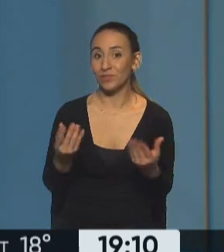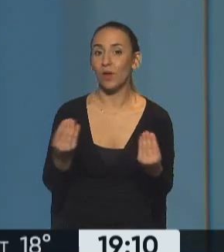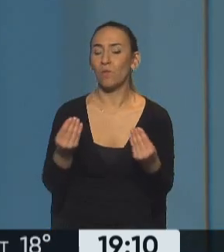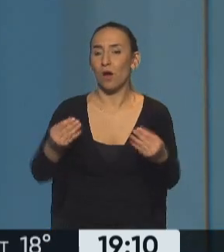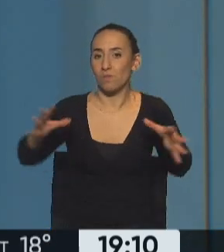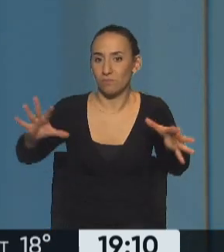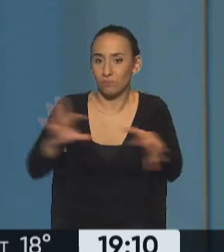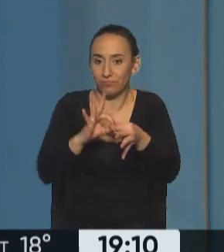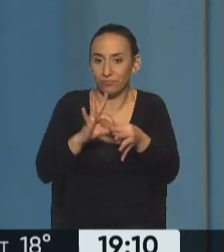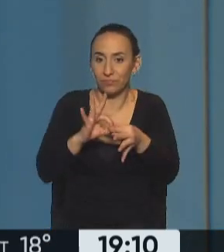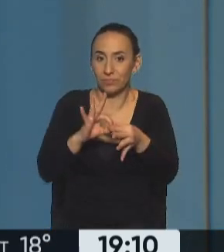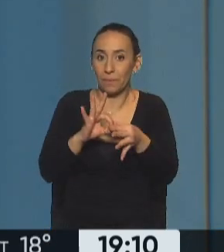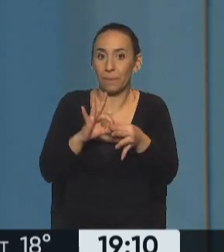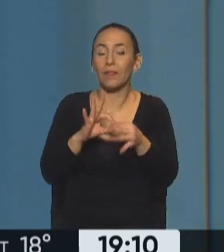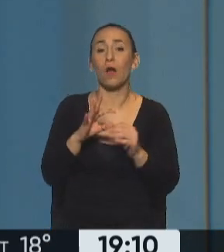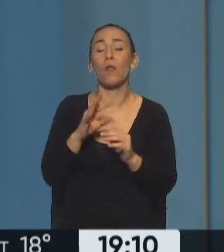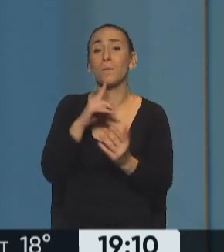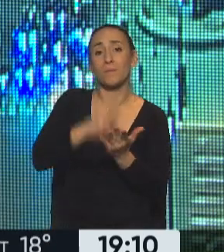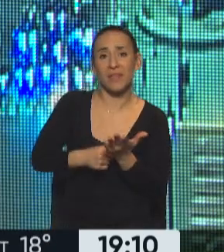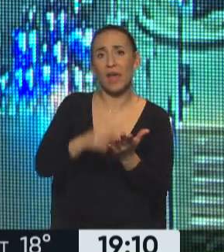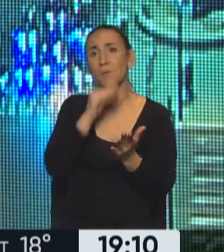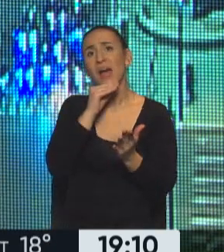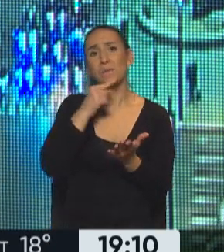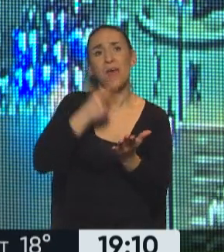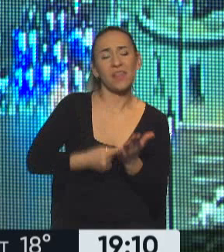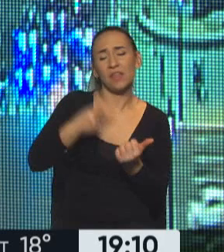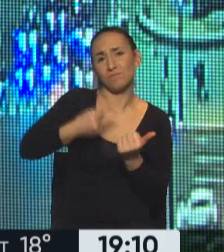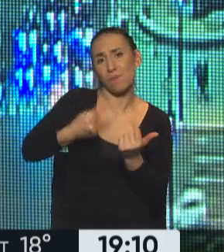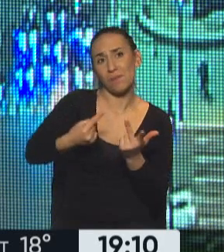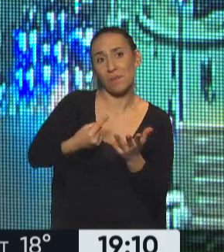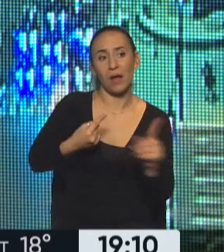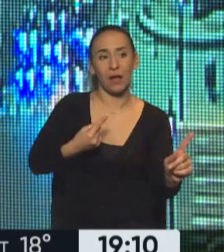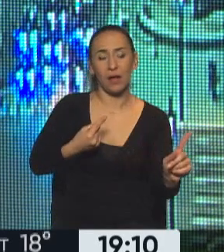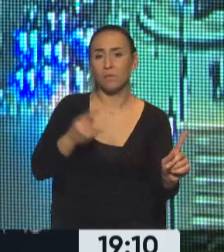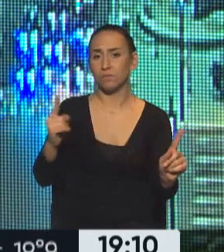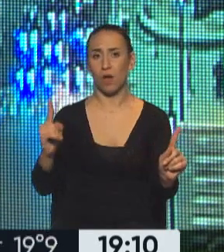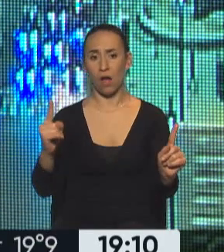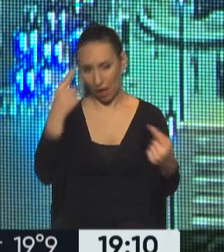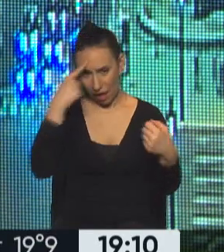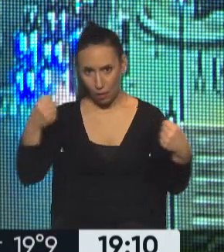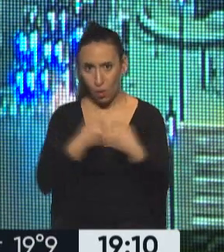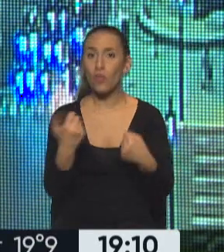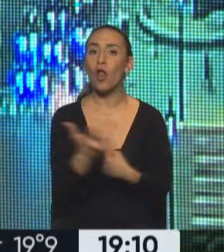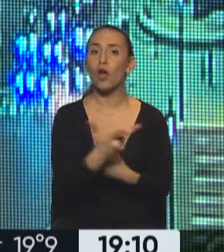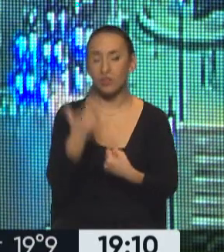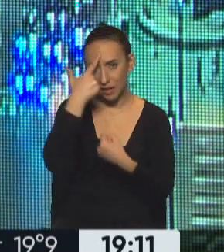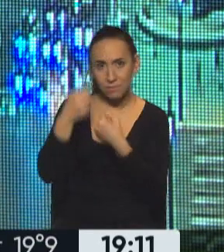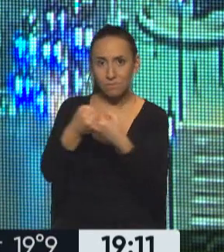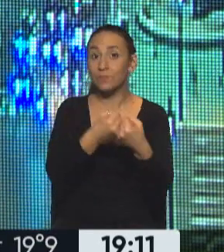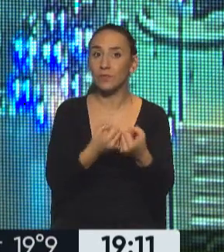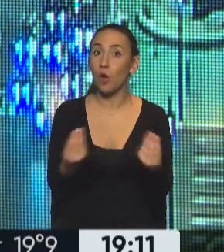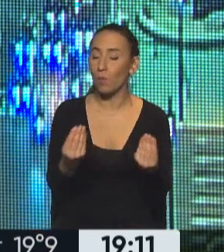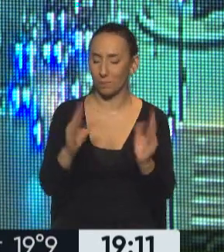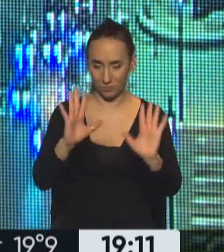fusionarse con la nueva política de Massa? Mira, en el caso de AFIP lo que tiene que hacer es combatir la